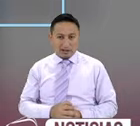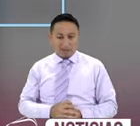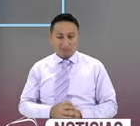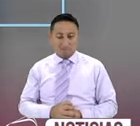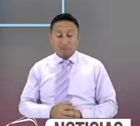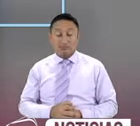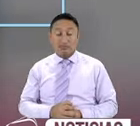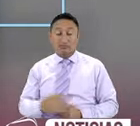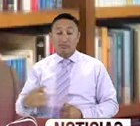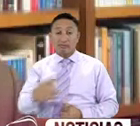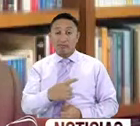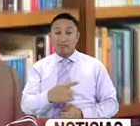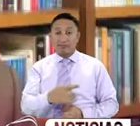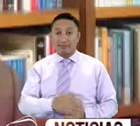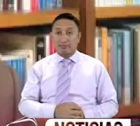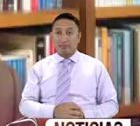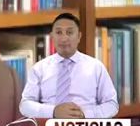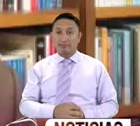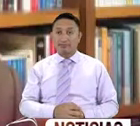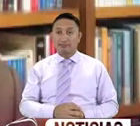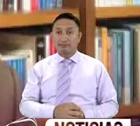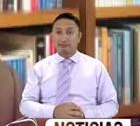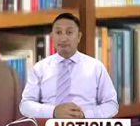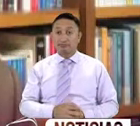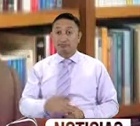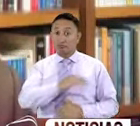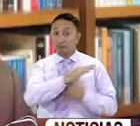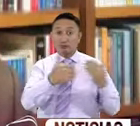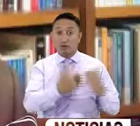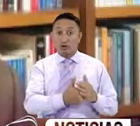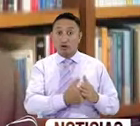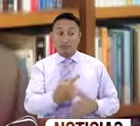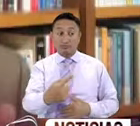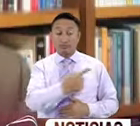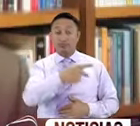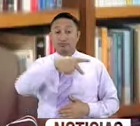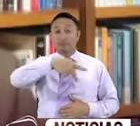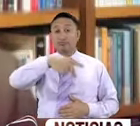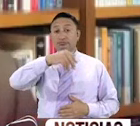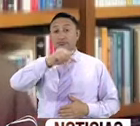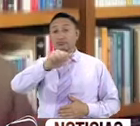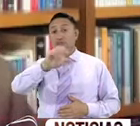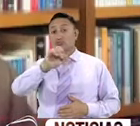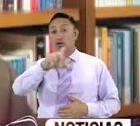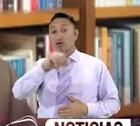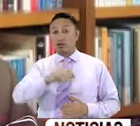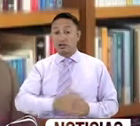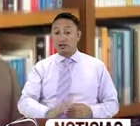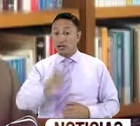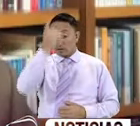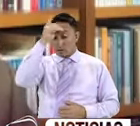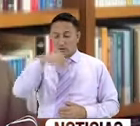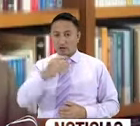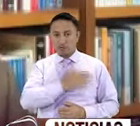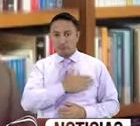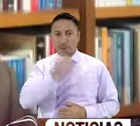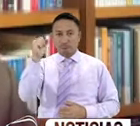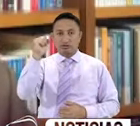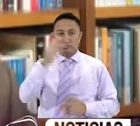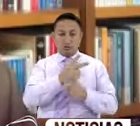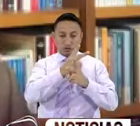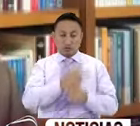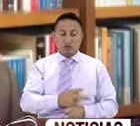incurable. Todas las condiciones están ahí y por lo tanto Paola, el momento que decida, ya puede ejercer su derecho protegida por la sentencia de la